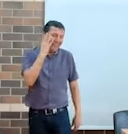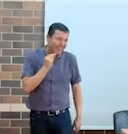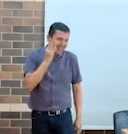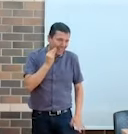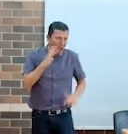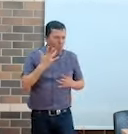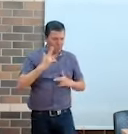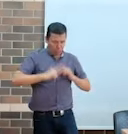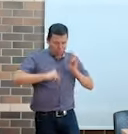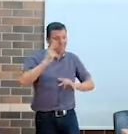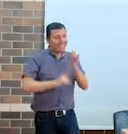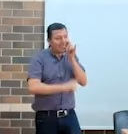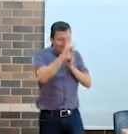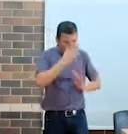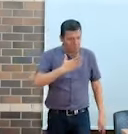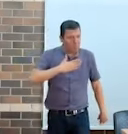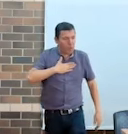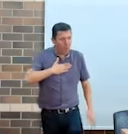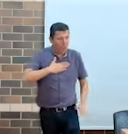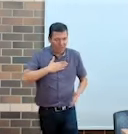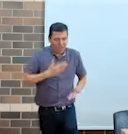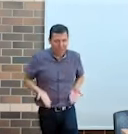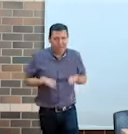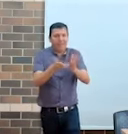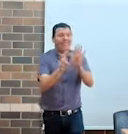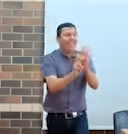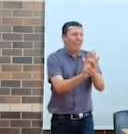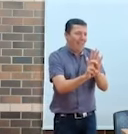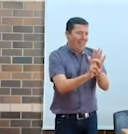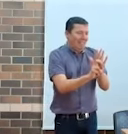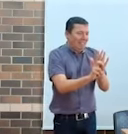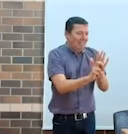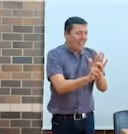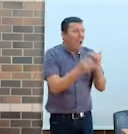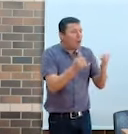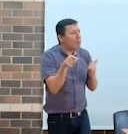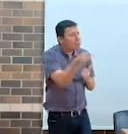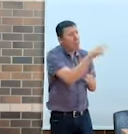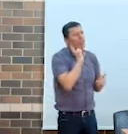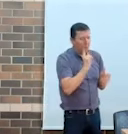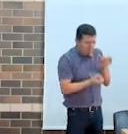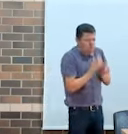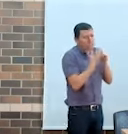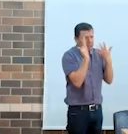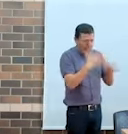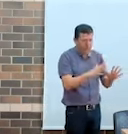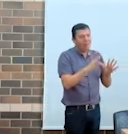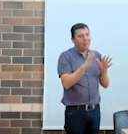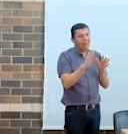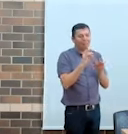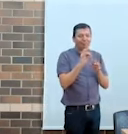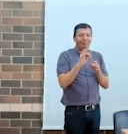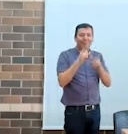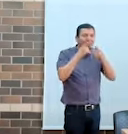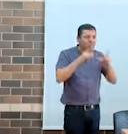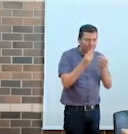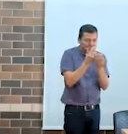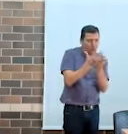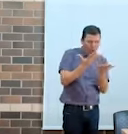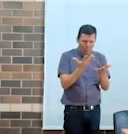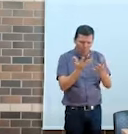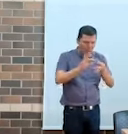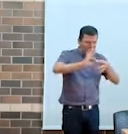la sabiduría, sobre ese conocimiento de la epistemología que podemos dar a través de todas las teorías que van surgiendo